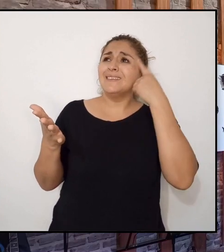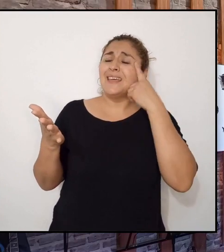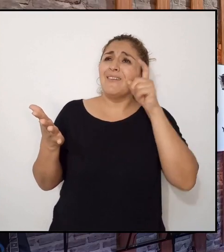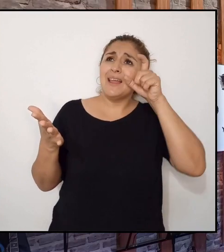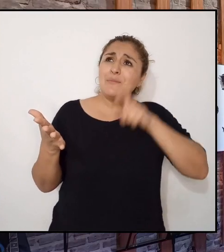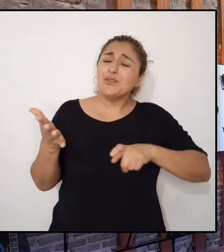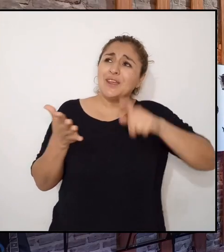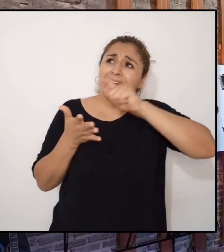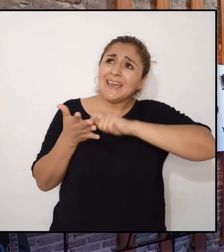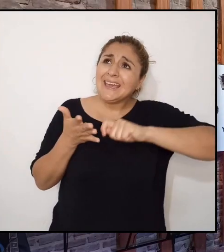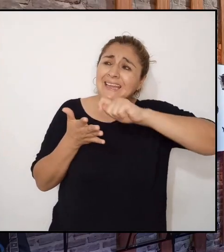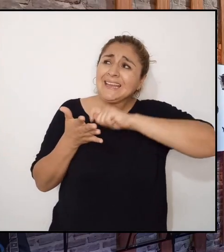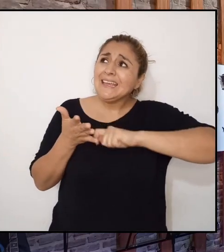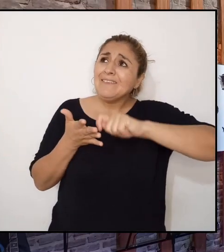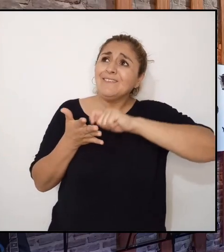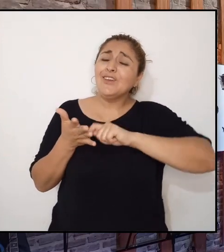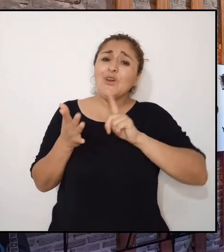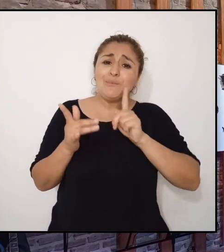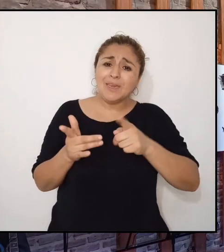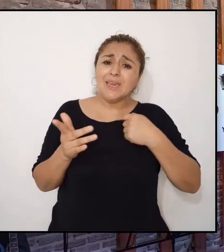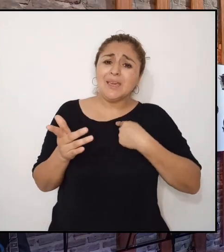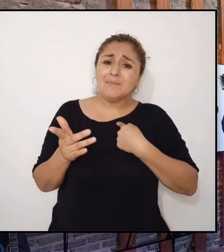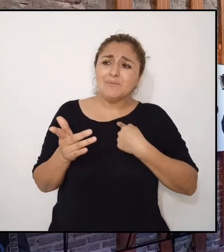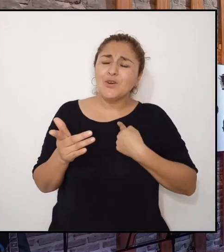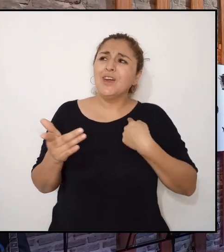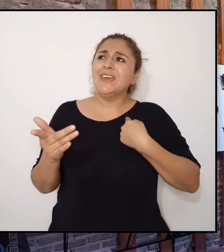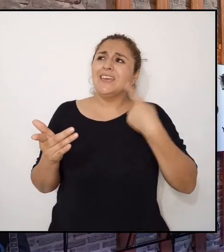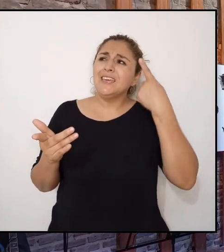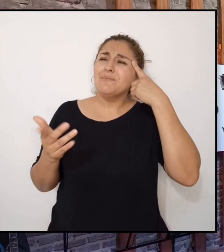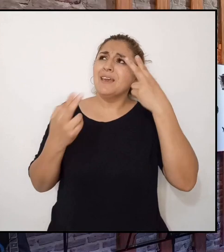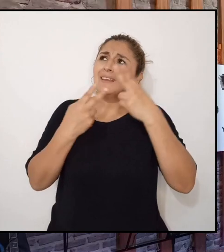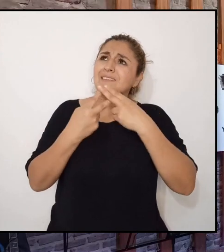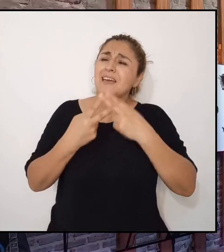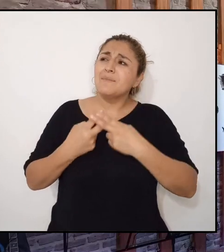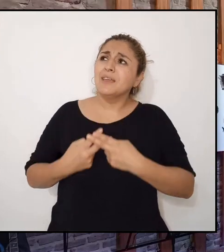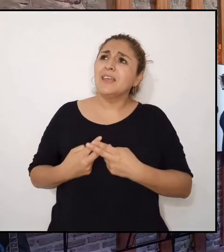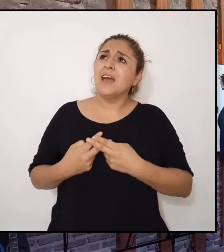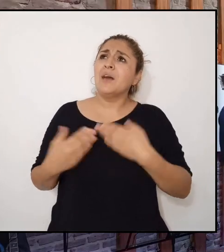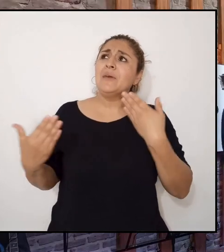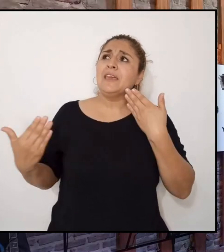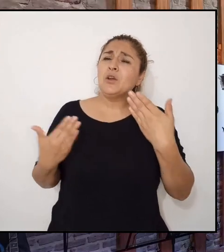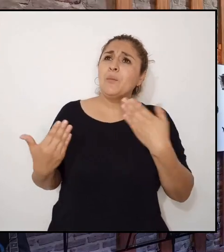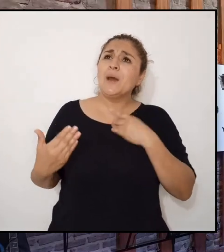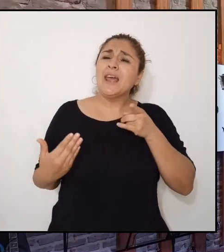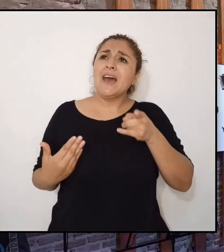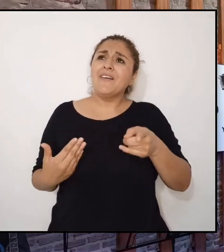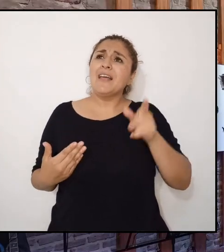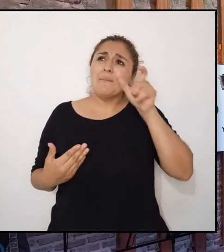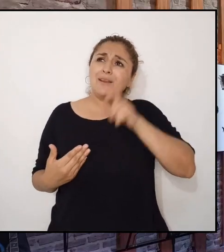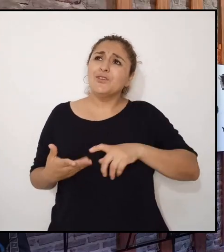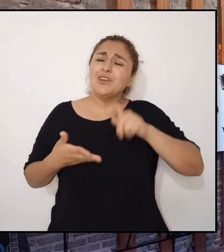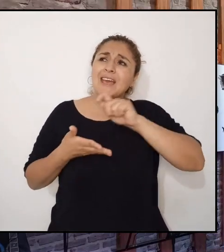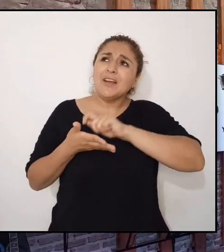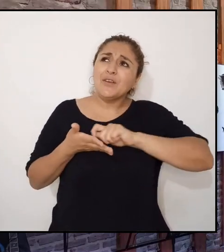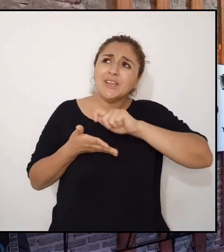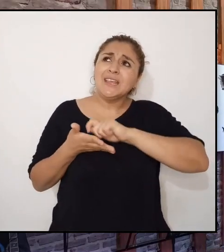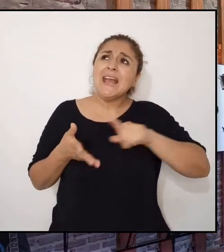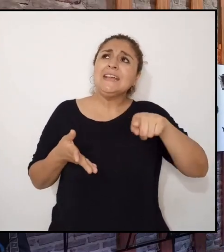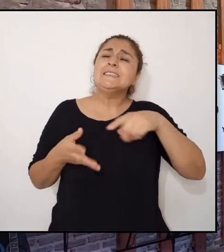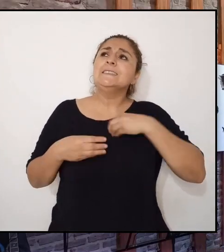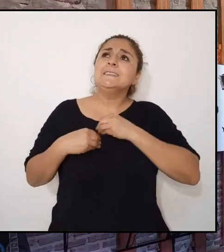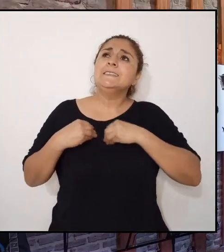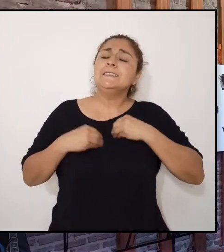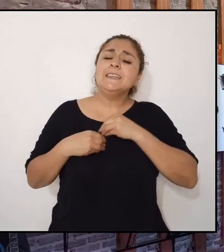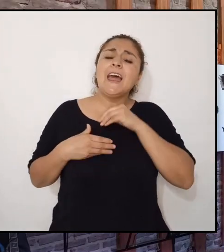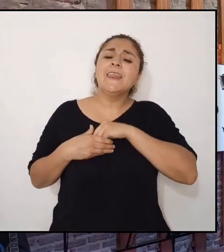perseguido, que tengo un montón de problemas, un montón de situaciones que solucionar, Oye, nos podemos traer a nuestra realidad, ¿no? Problemas